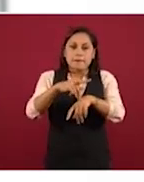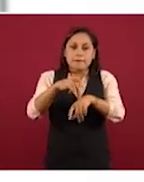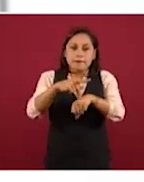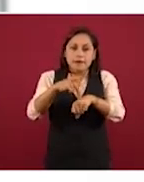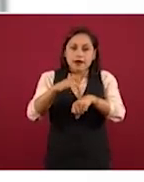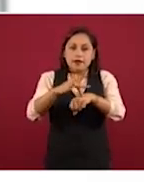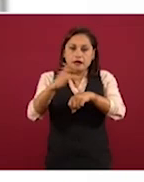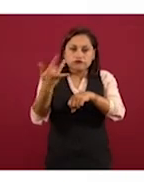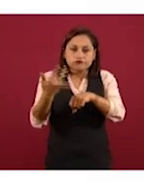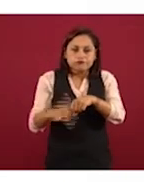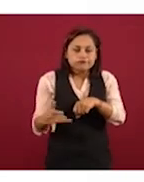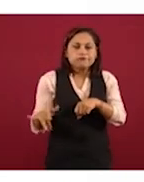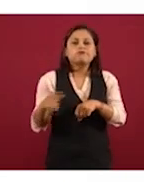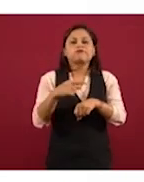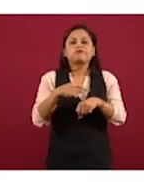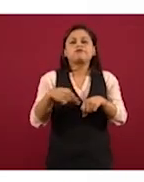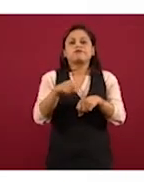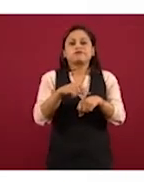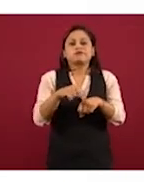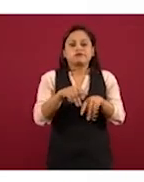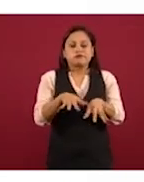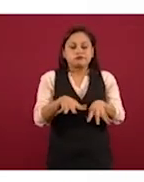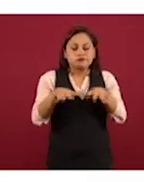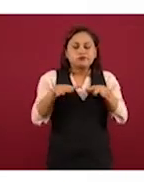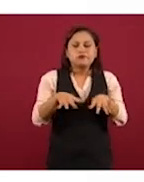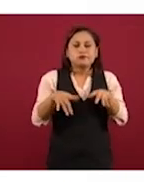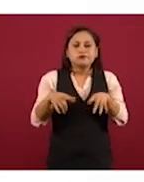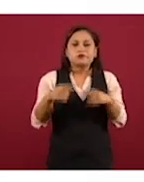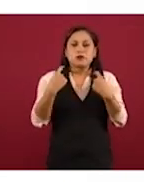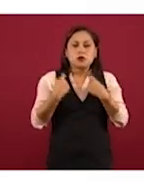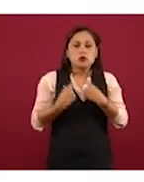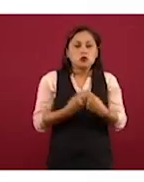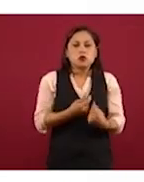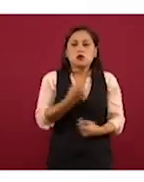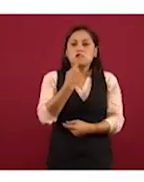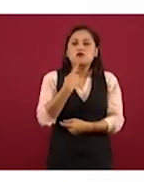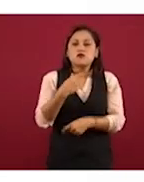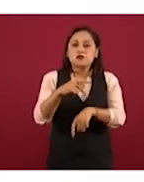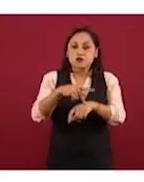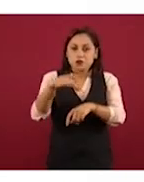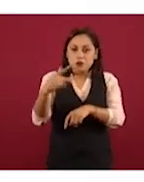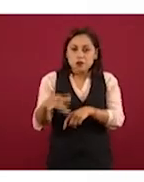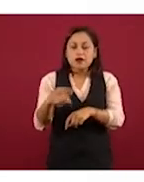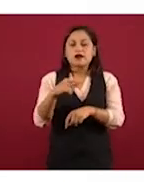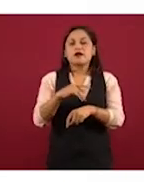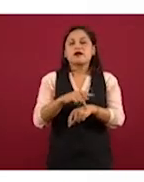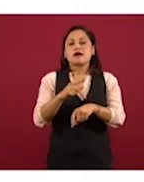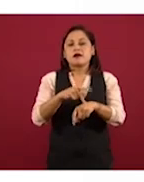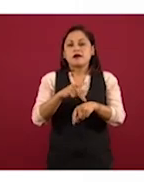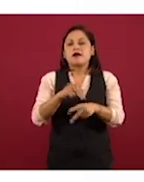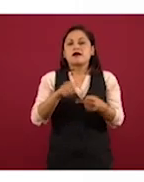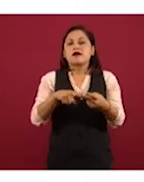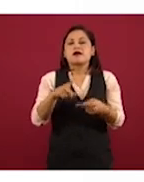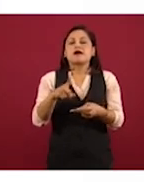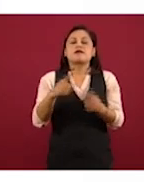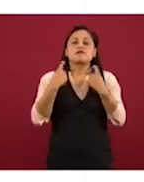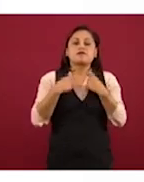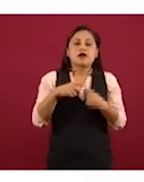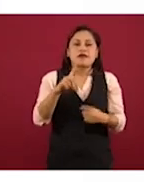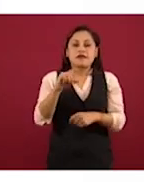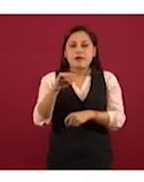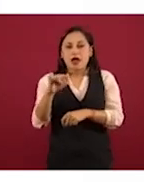piedras preciosas con rubíes con diamantes con zafiro con esmeraldas de tal manera pues escogería fina